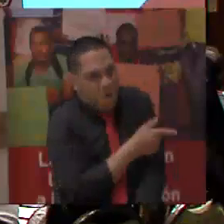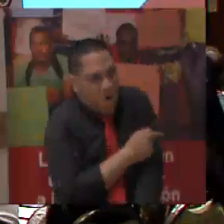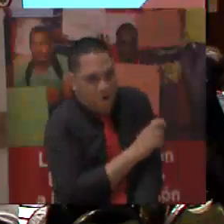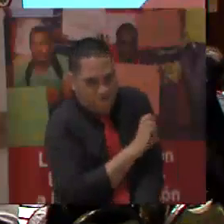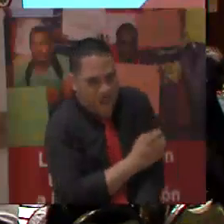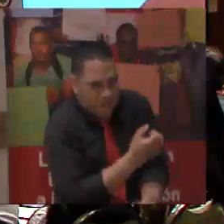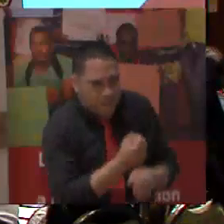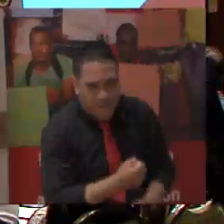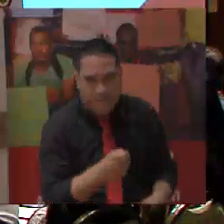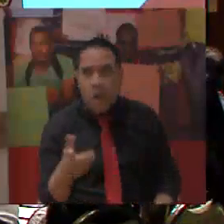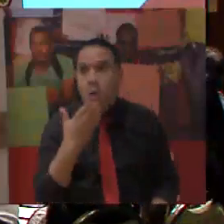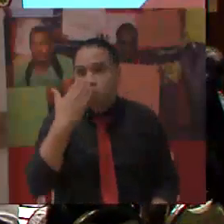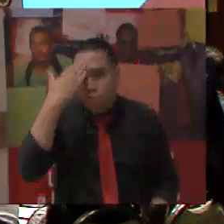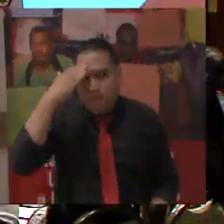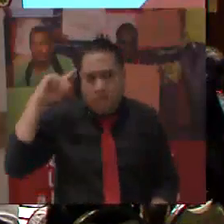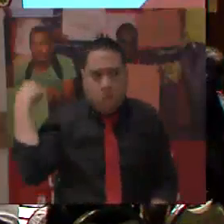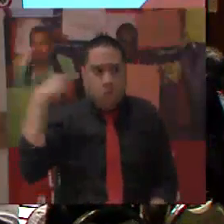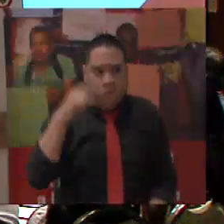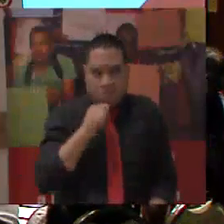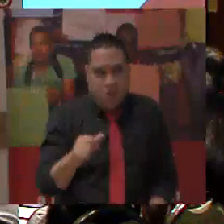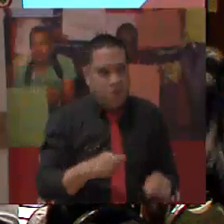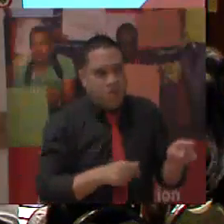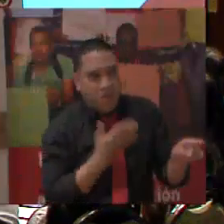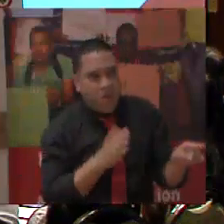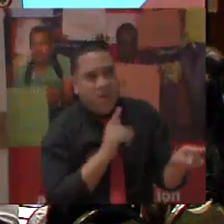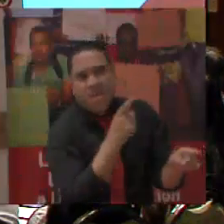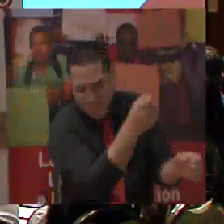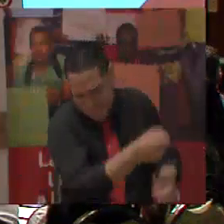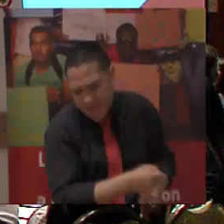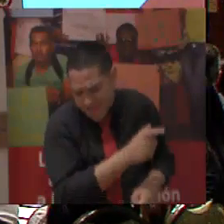unos musulmanes locos. Y ese día